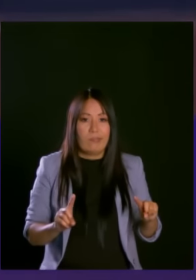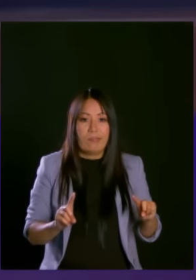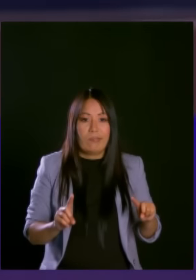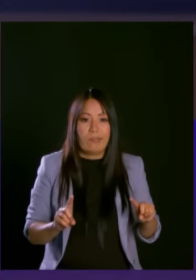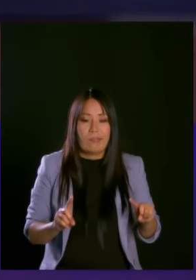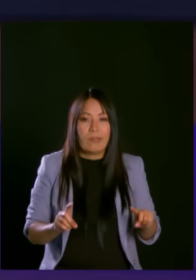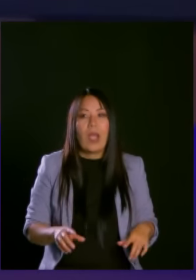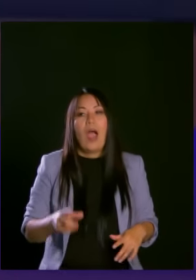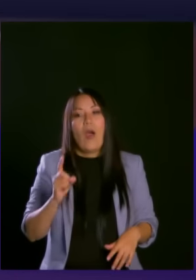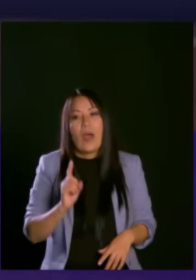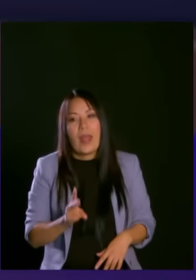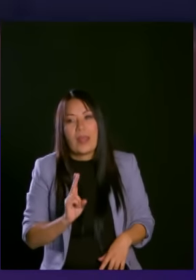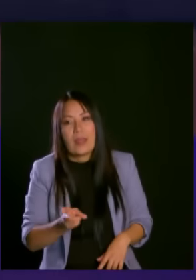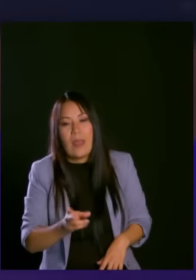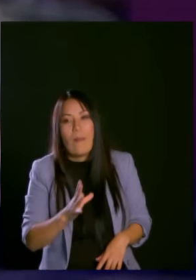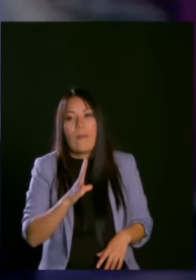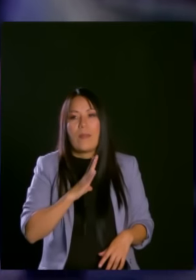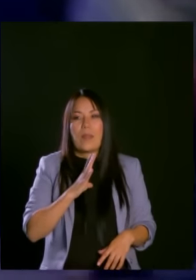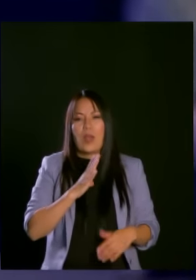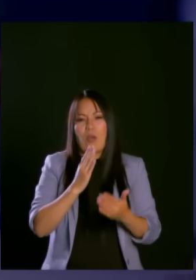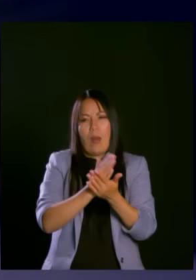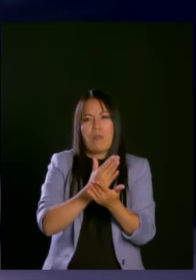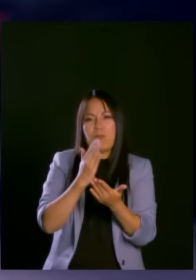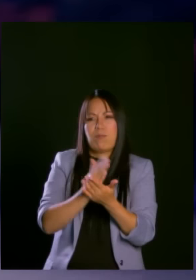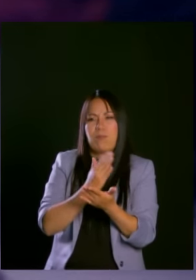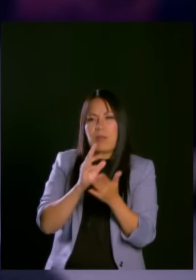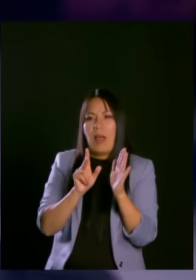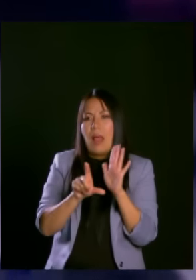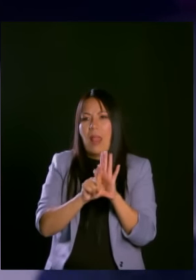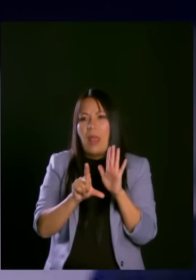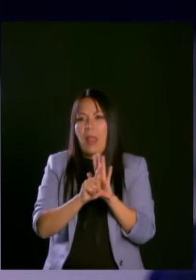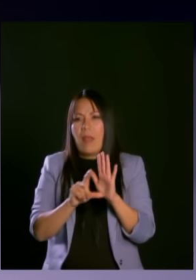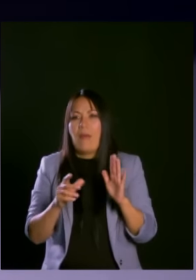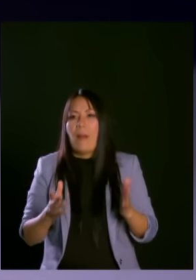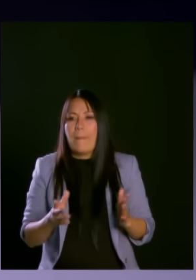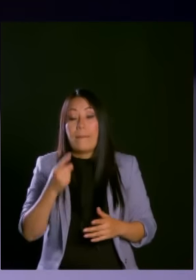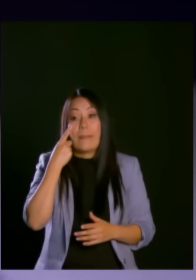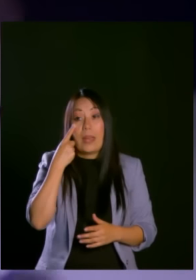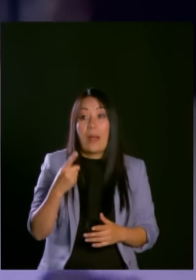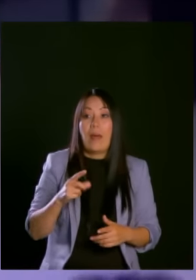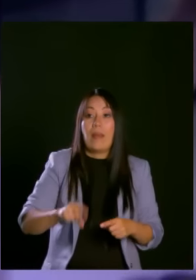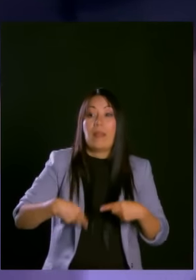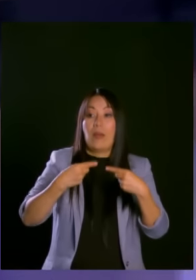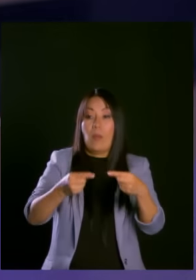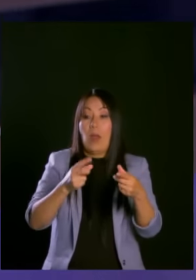Ahora, meditar. En el original, el significado es